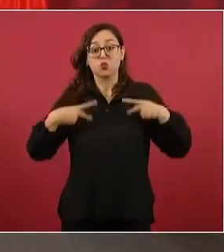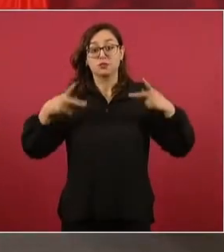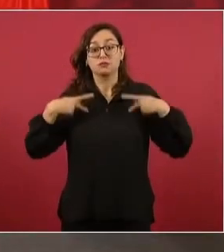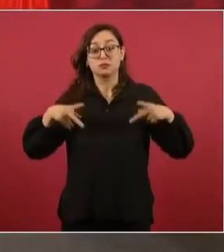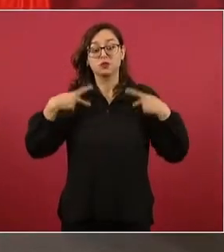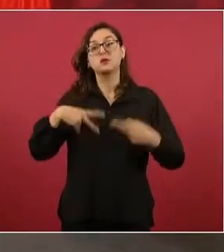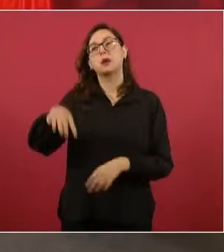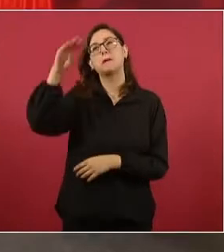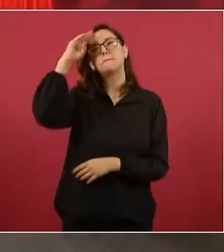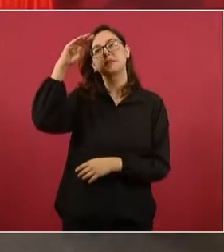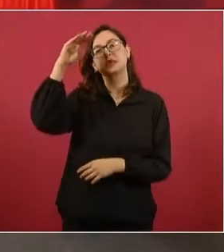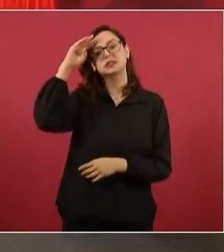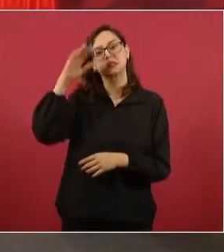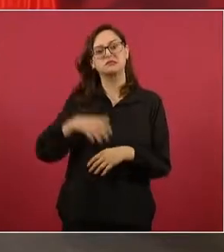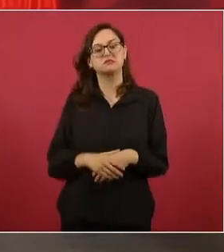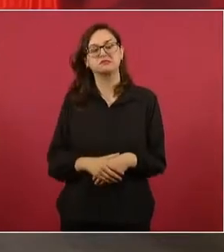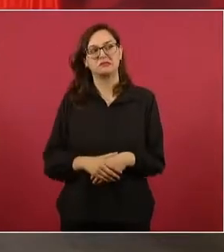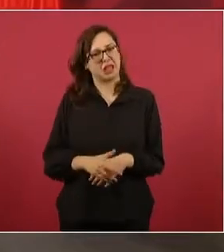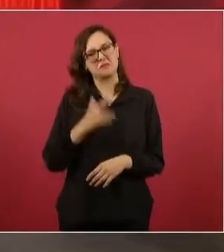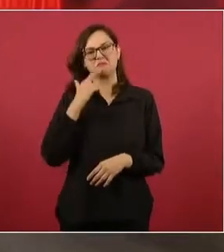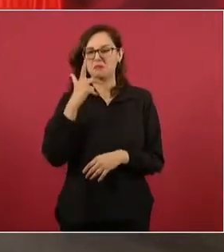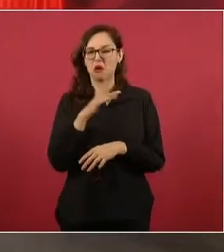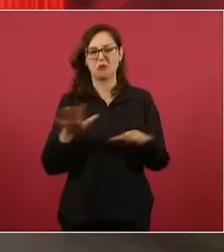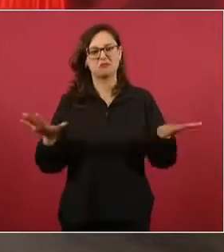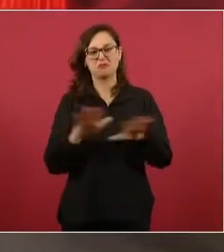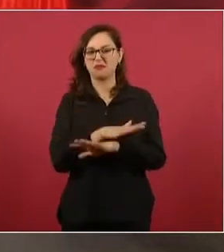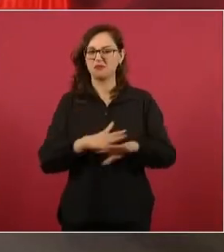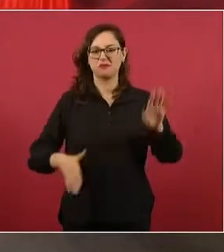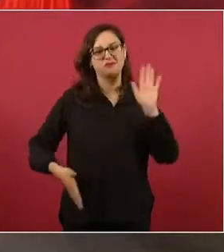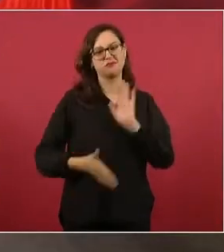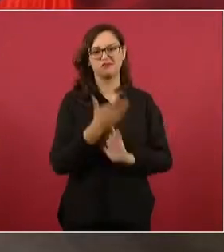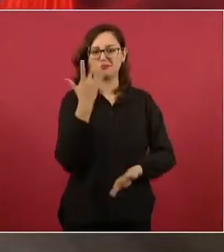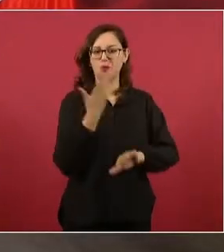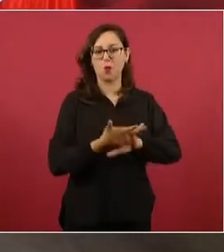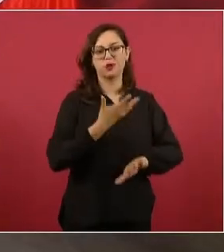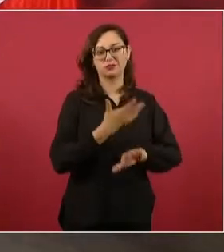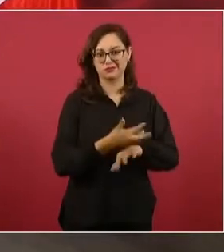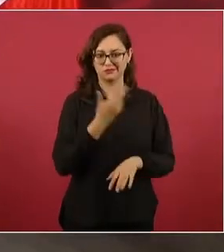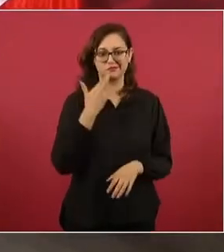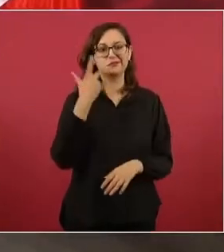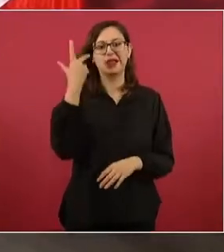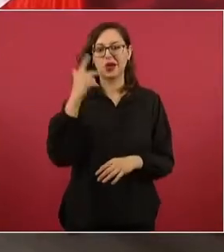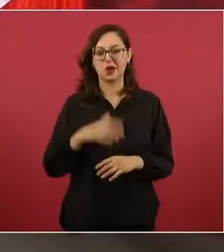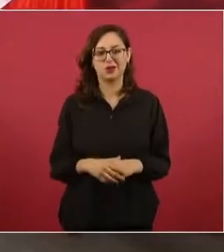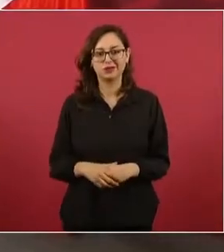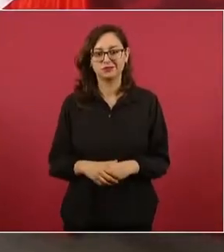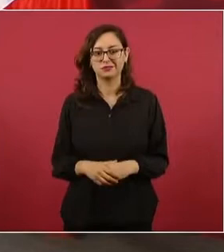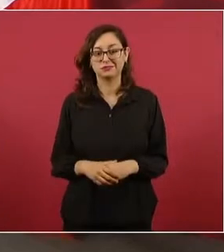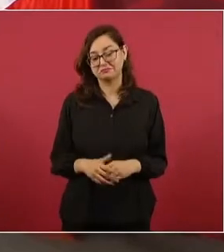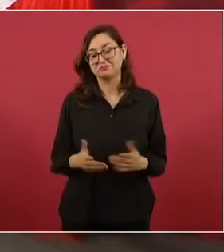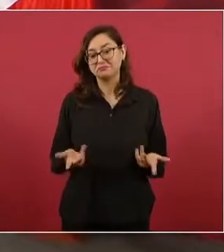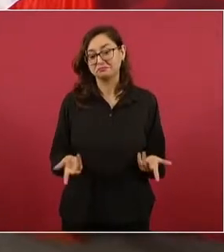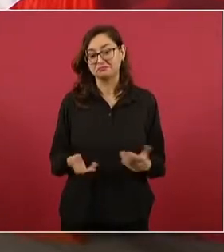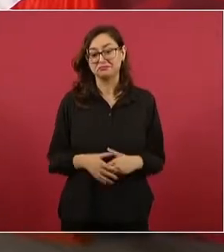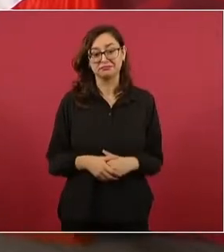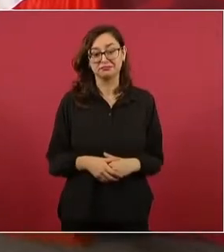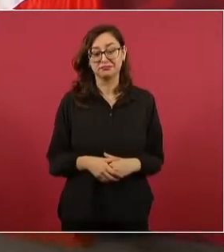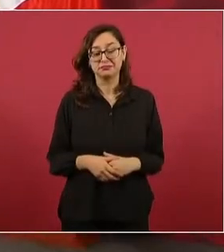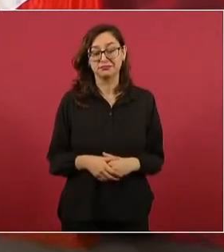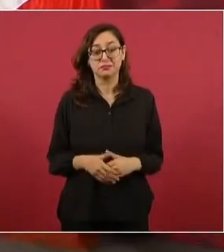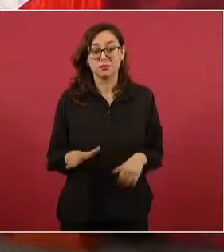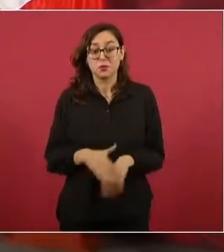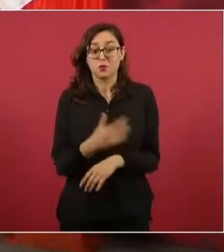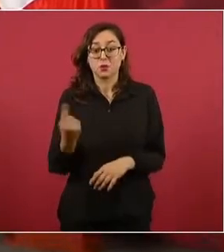el que se pueda trabajar en Estados Unidos, donde son más